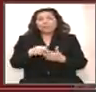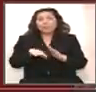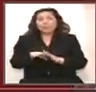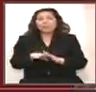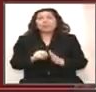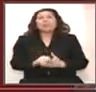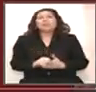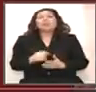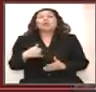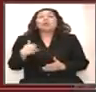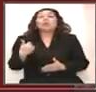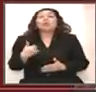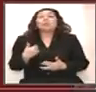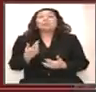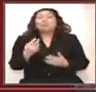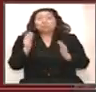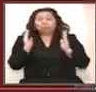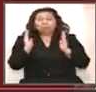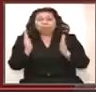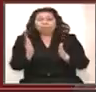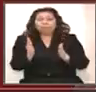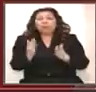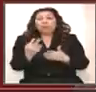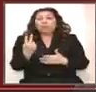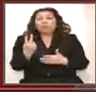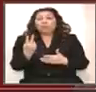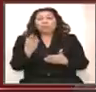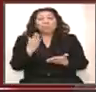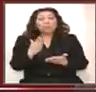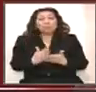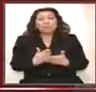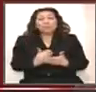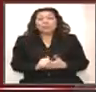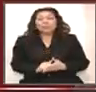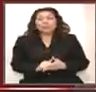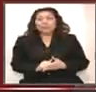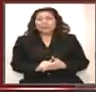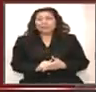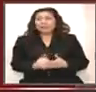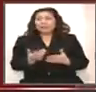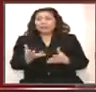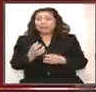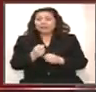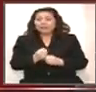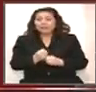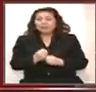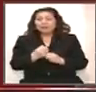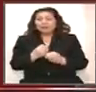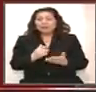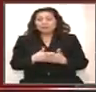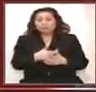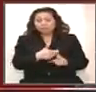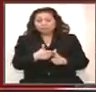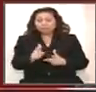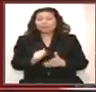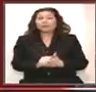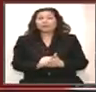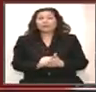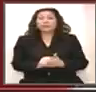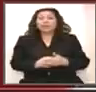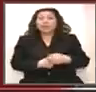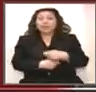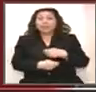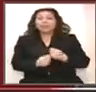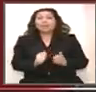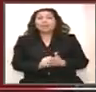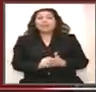interna de adolescentes llama la atención en dos infracciones concretas: la tenencia ilegal de armas de fuego y el